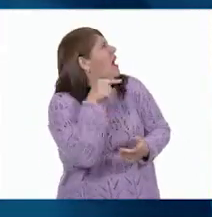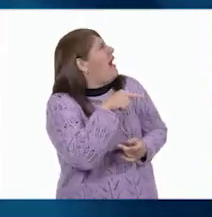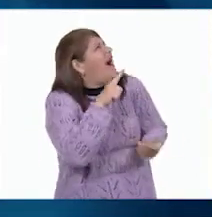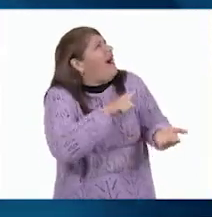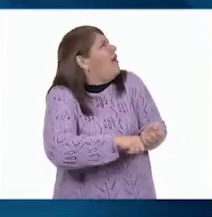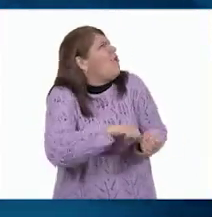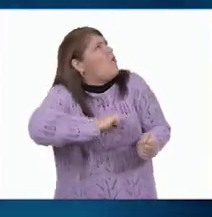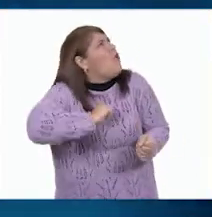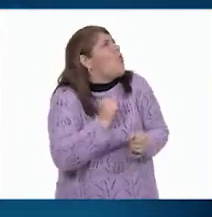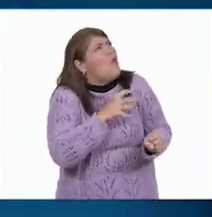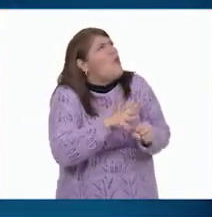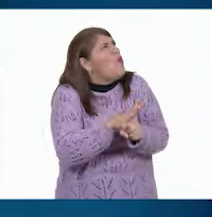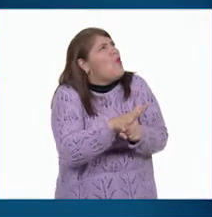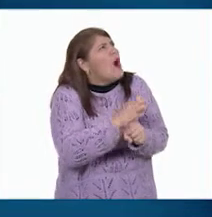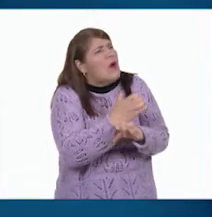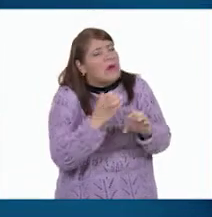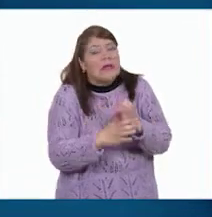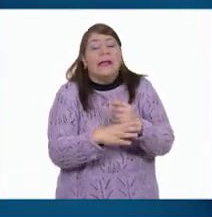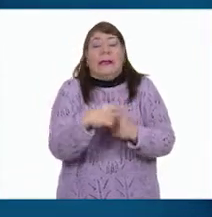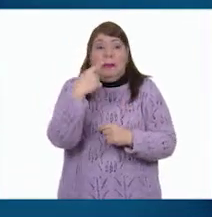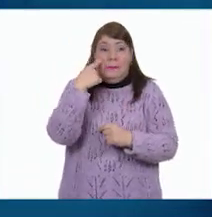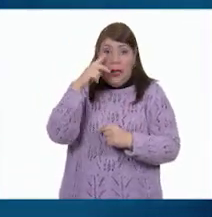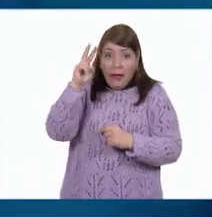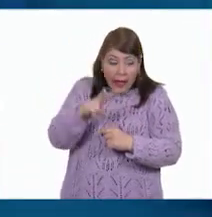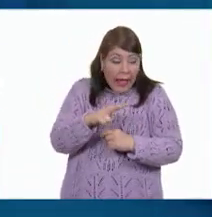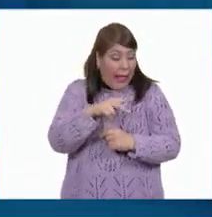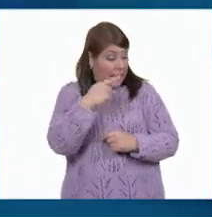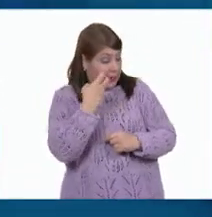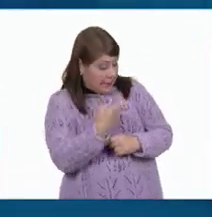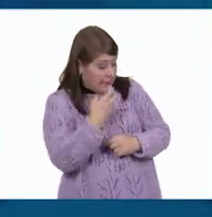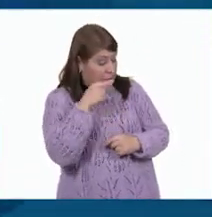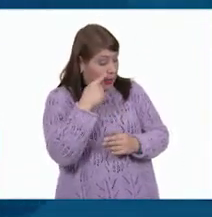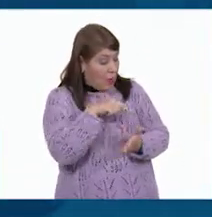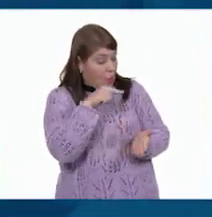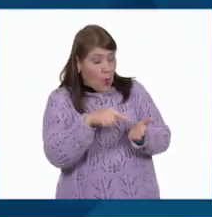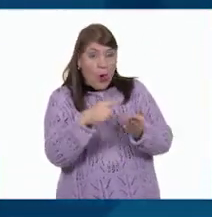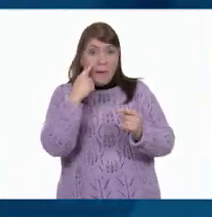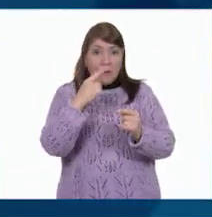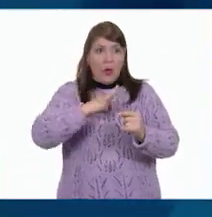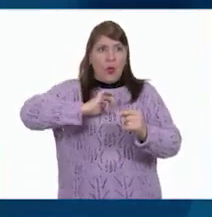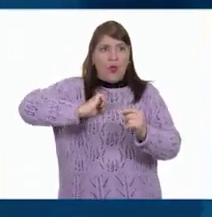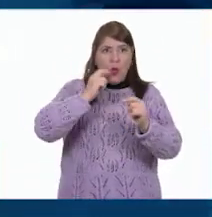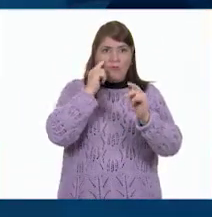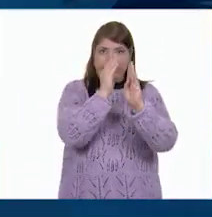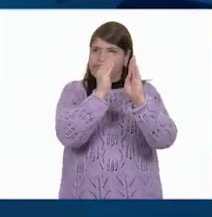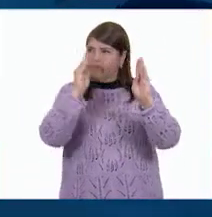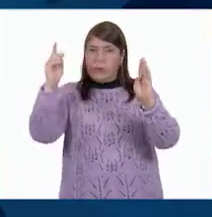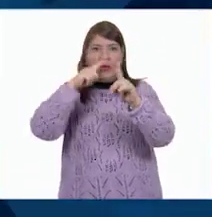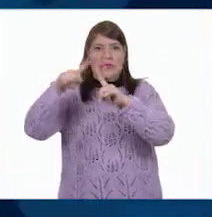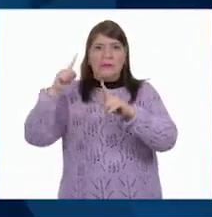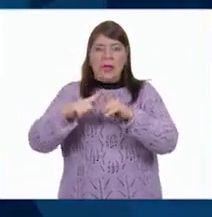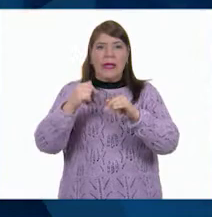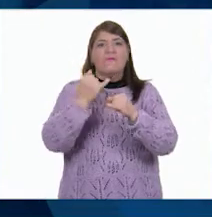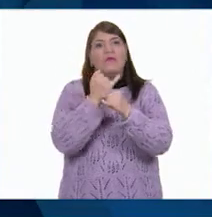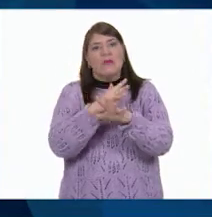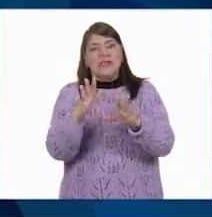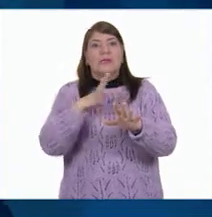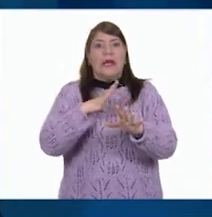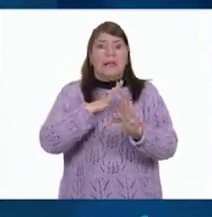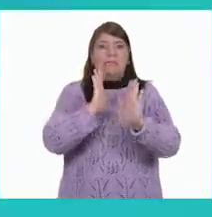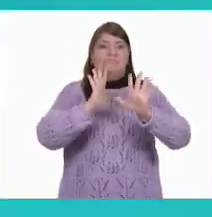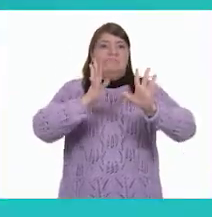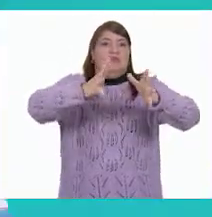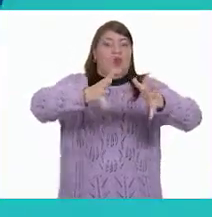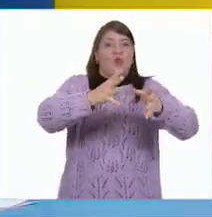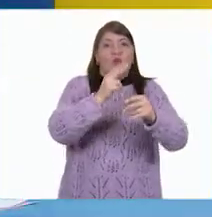guarda? Es un lugar increíble. Es donde se resguardan los documentos del país, Ton. Ahí los cuidan y los conservan